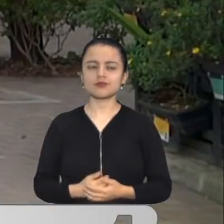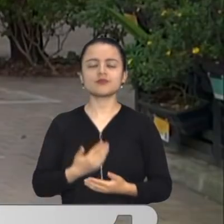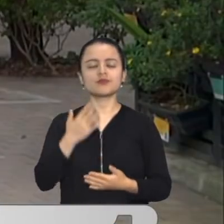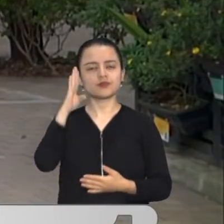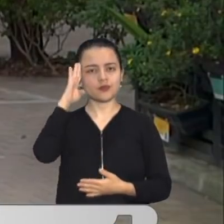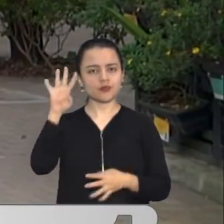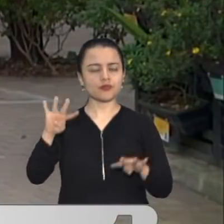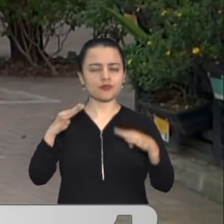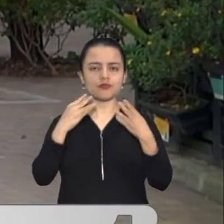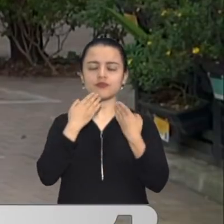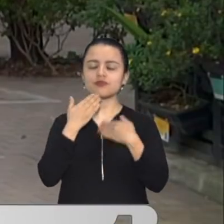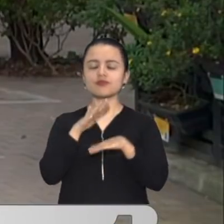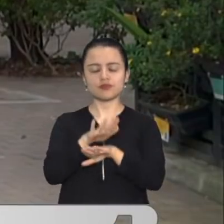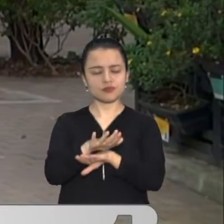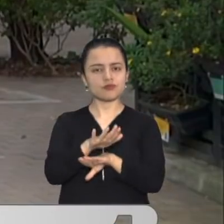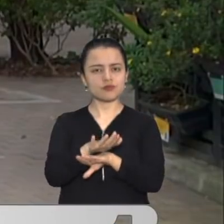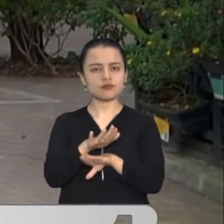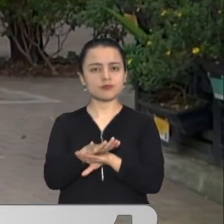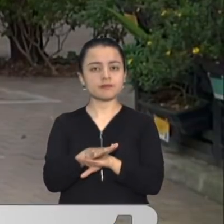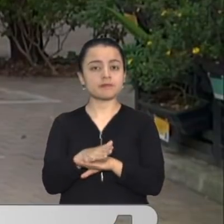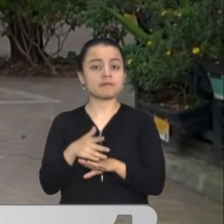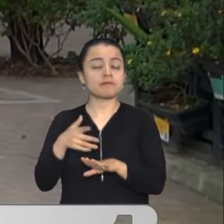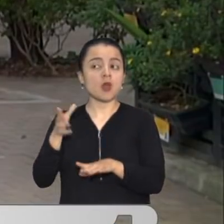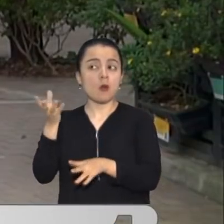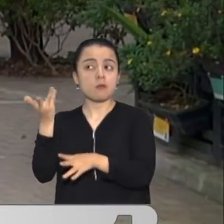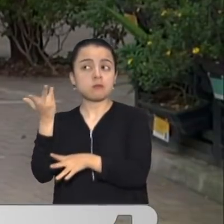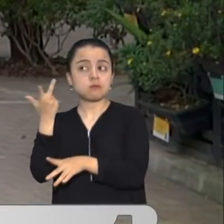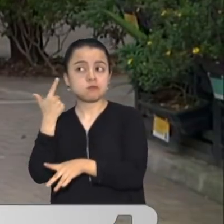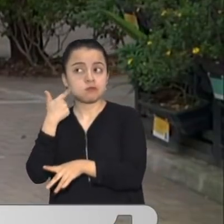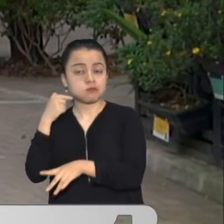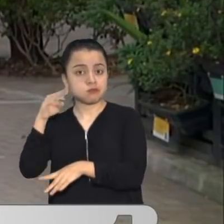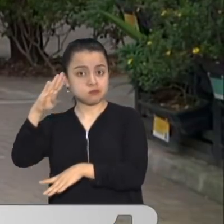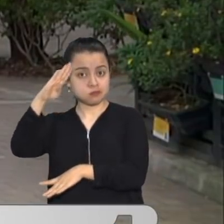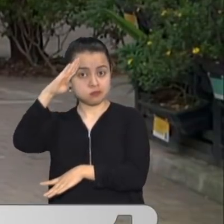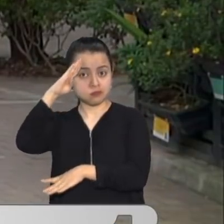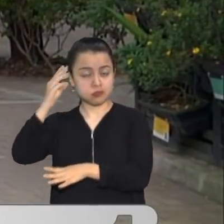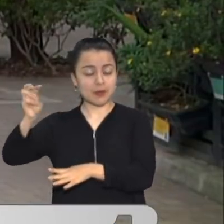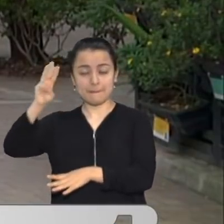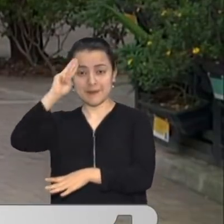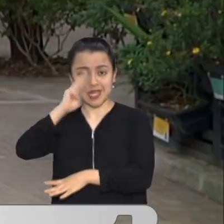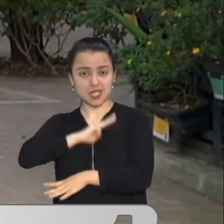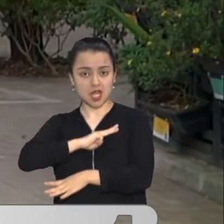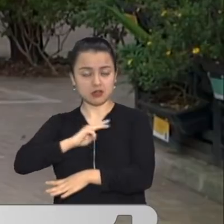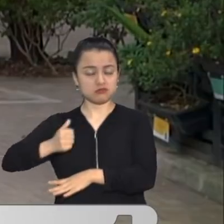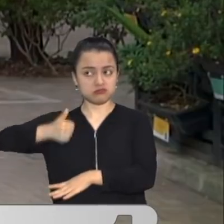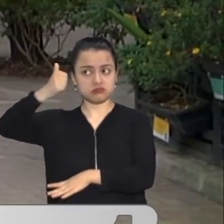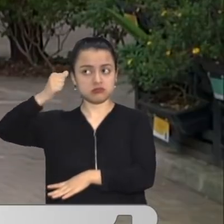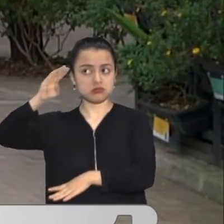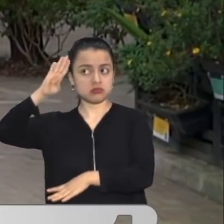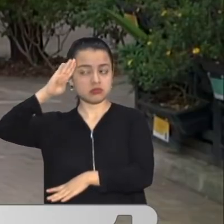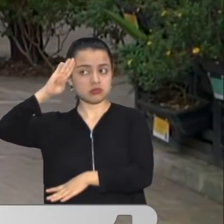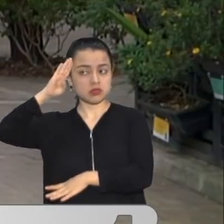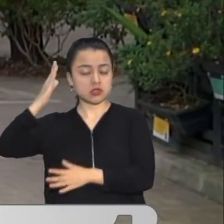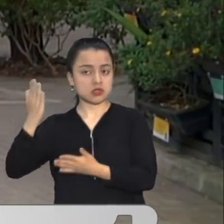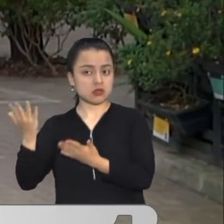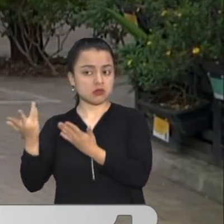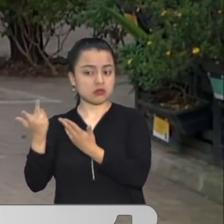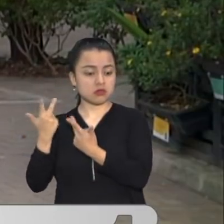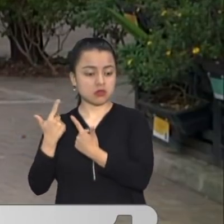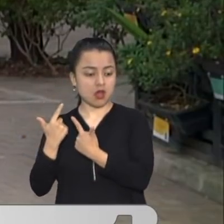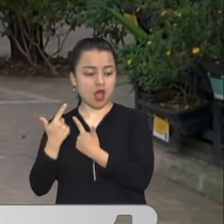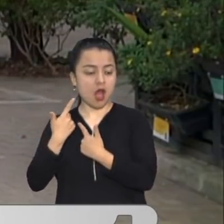Hola Luisa y televidentes, buenas tardes. Según el ejército, se investiga si este disparo habría sido accidentalmente por parte de uno de